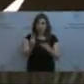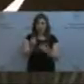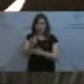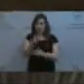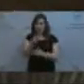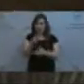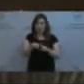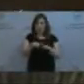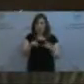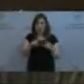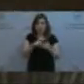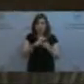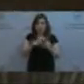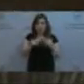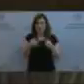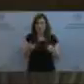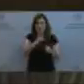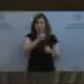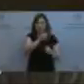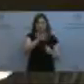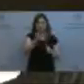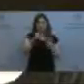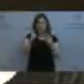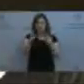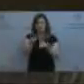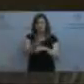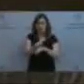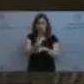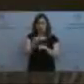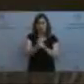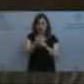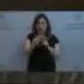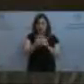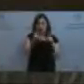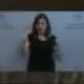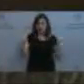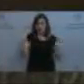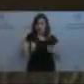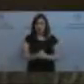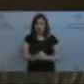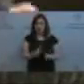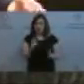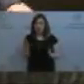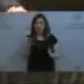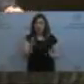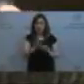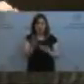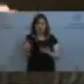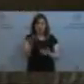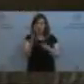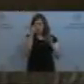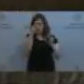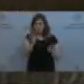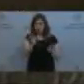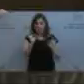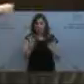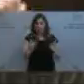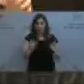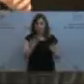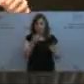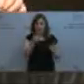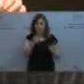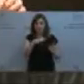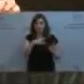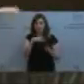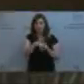sanitario, 146 horas de trabajo al año. Pero hay que pedirla, evidentemente, porque eso igual consigue votos,